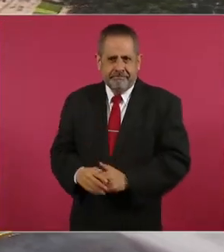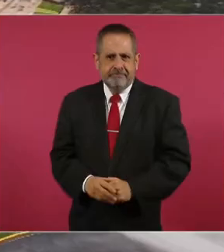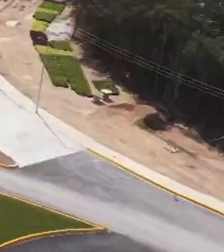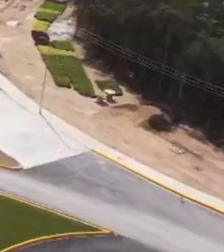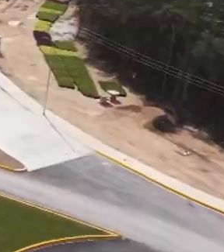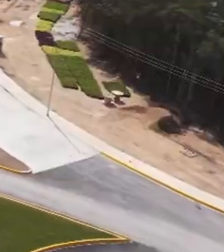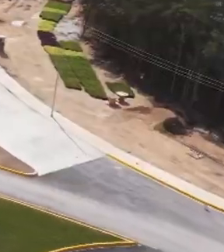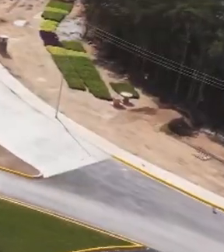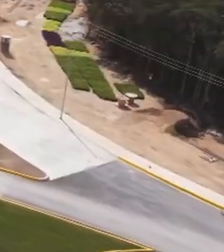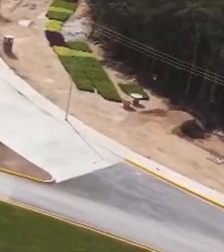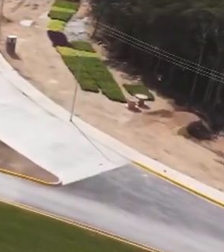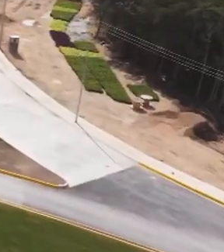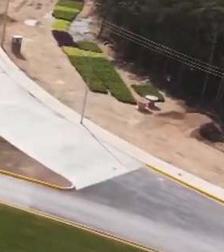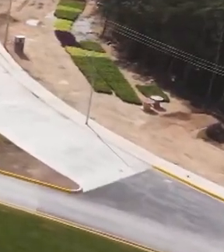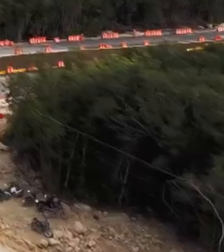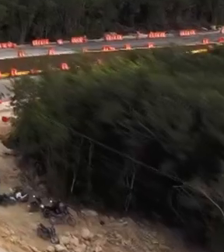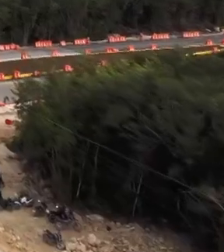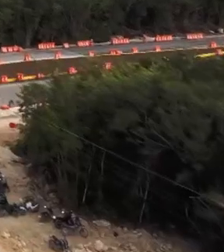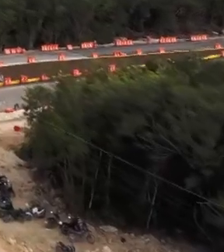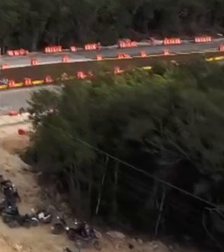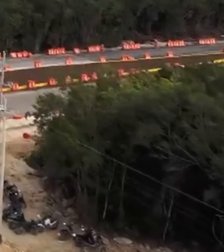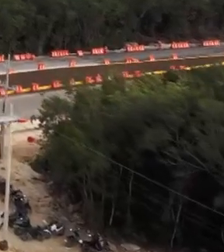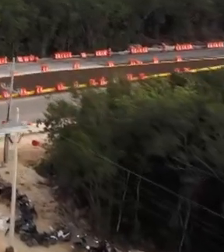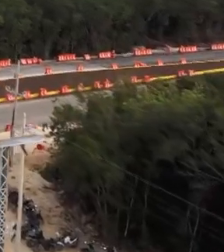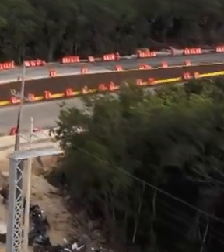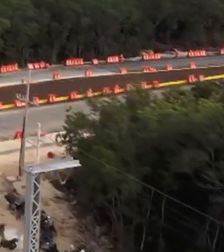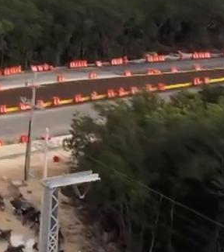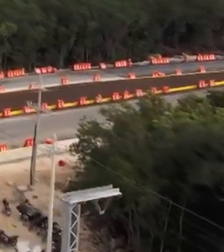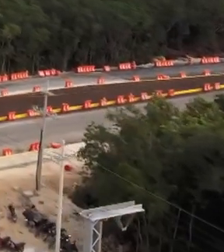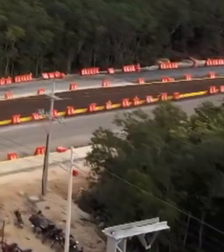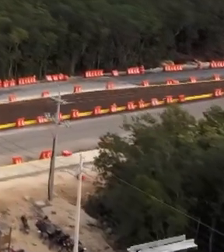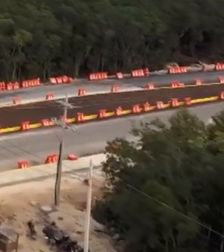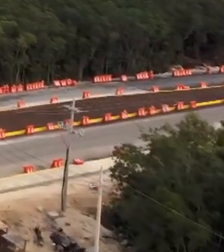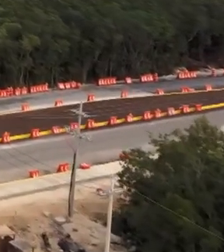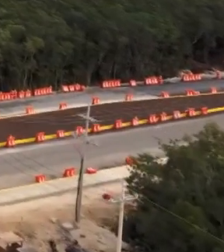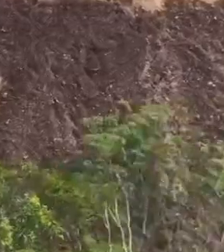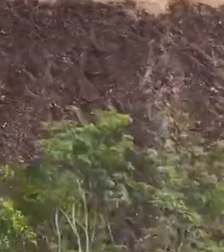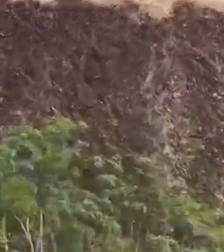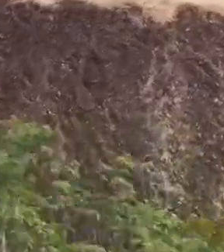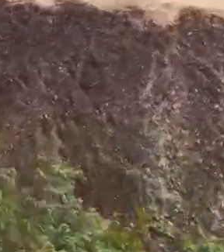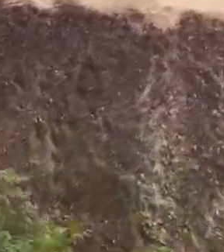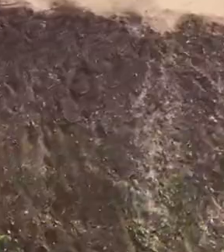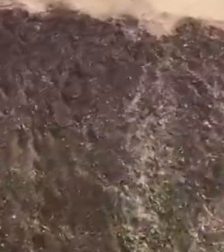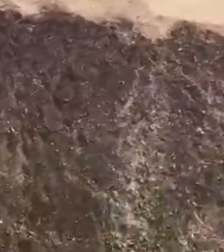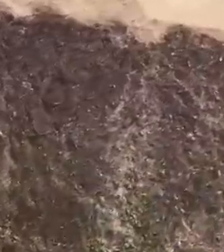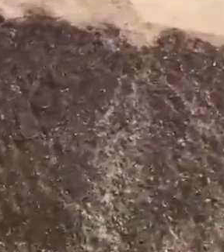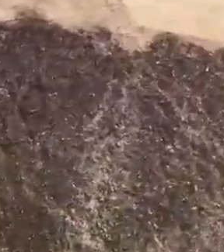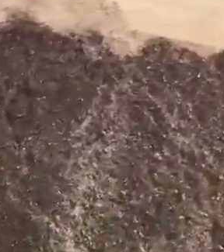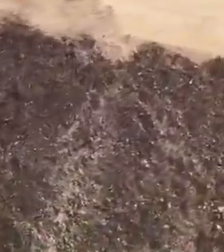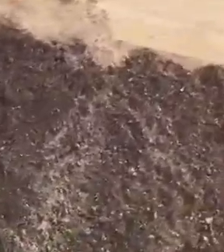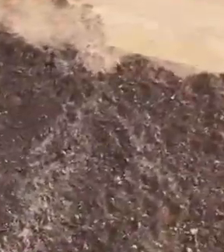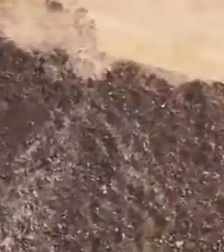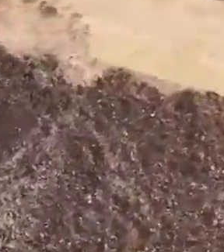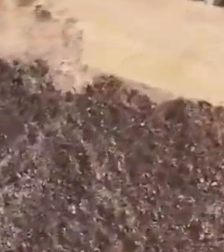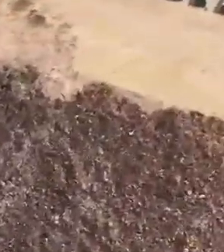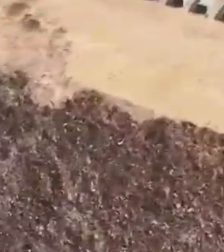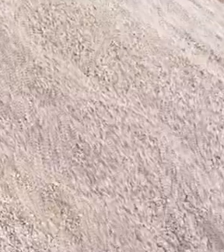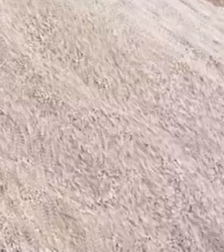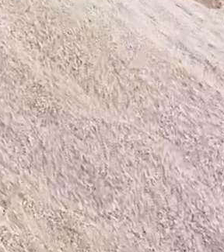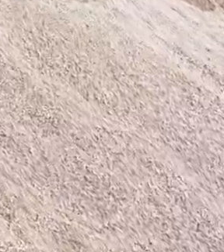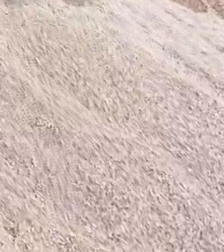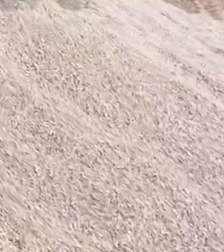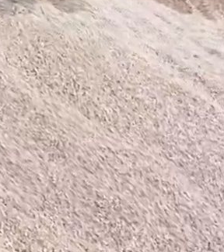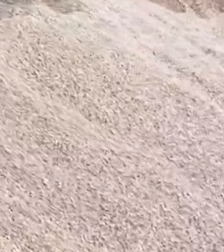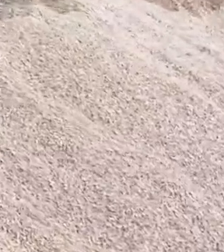del Meco. El tendido de canalizaciones de terraplén y en viaducto para los sistemas ferroviarios de energía eléctrica y fibra óptica.